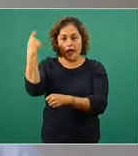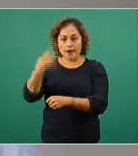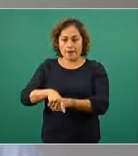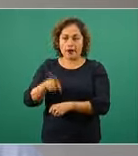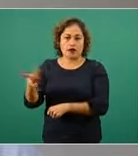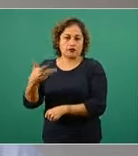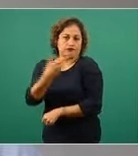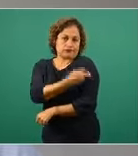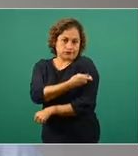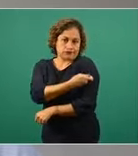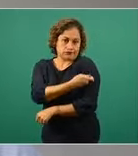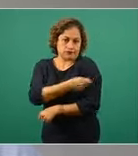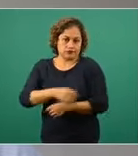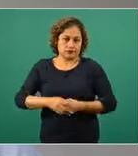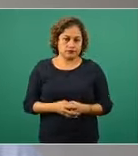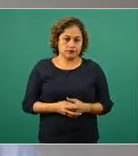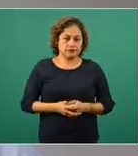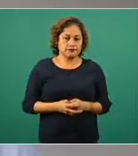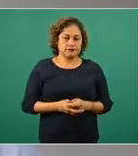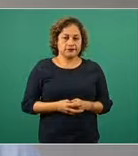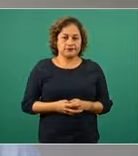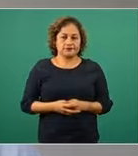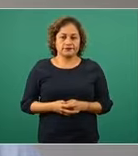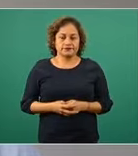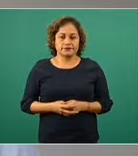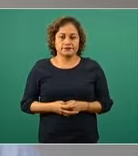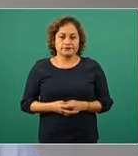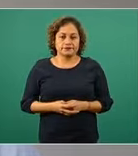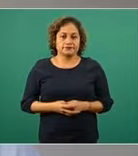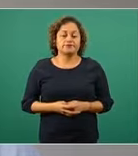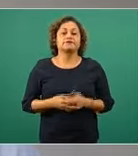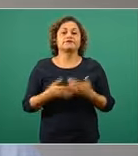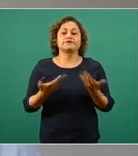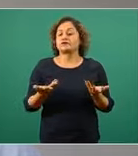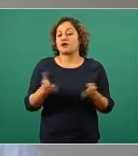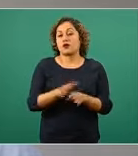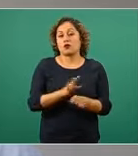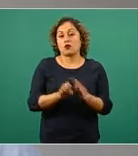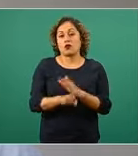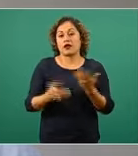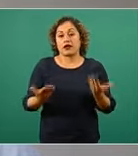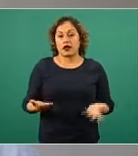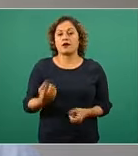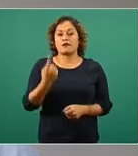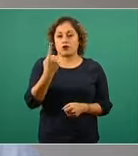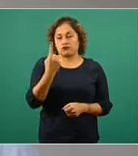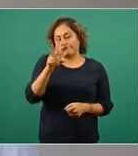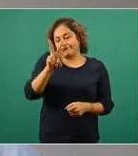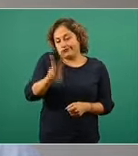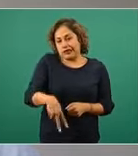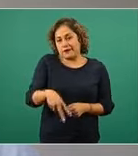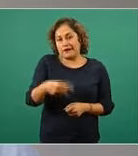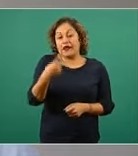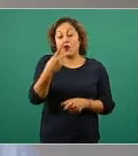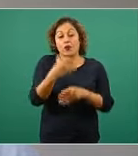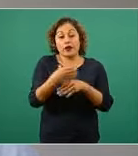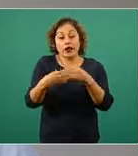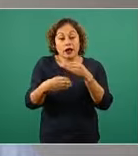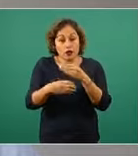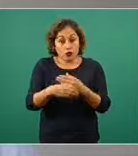vacunación. Si bien es cierto, uno de los datos importantes que se pide para poder proceder a la vacunación